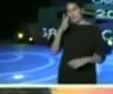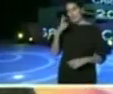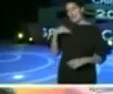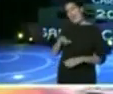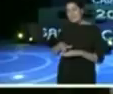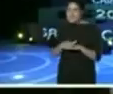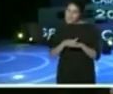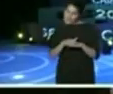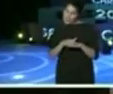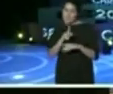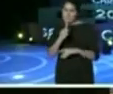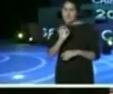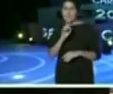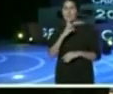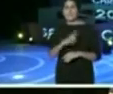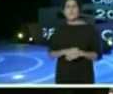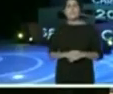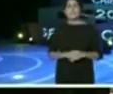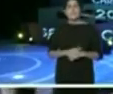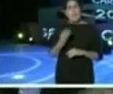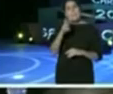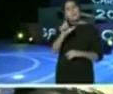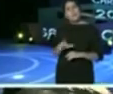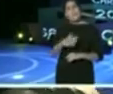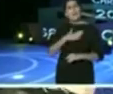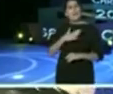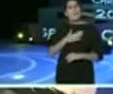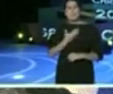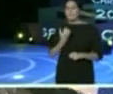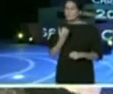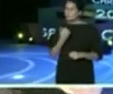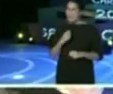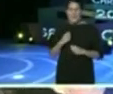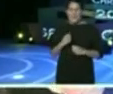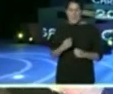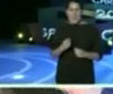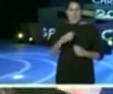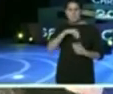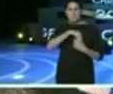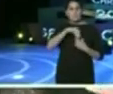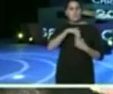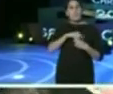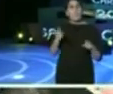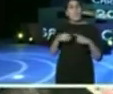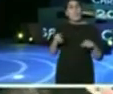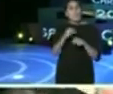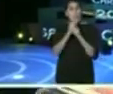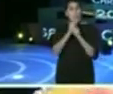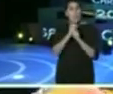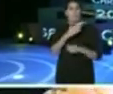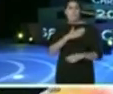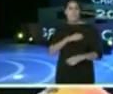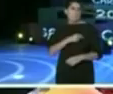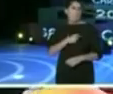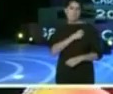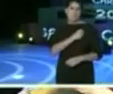matizarlo. Es para una persona que para mí lo da todo por su murga, estuvo en Ni Pico, tiene un gran corazón y para mí es como